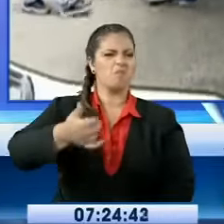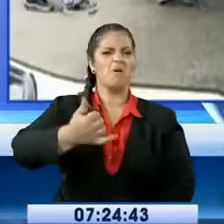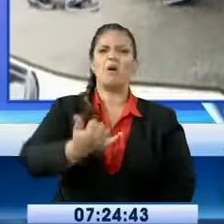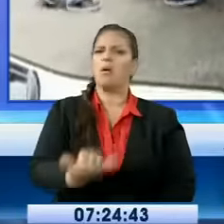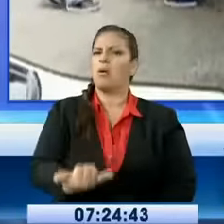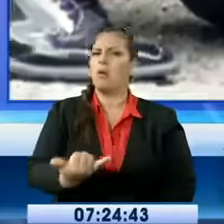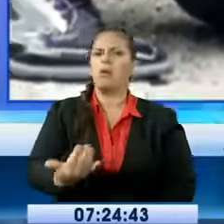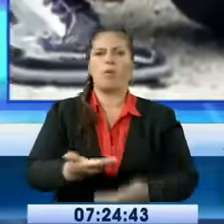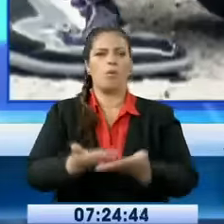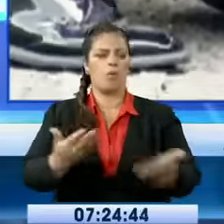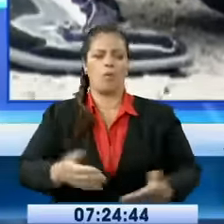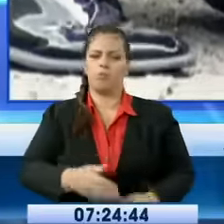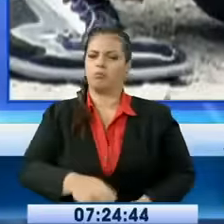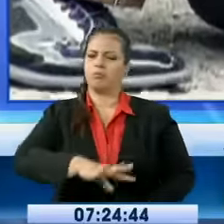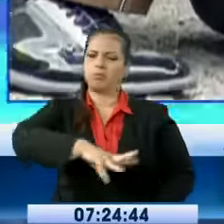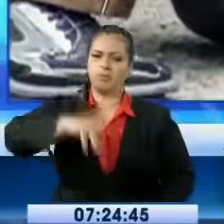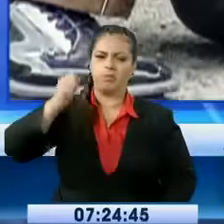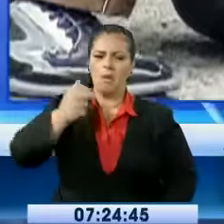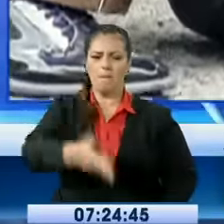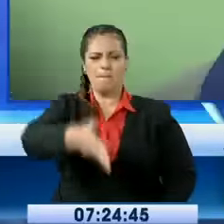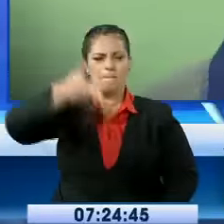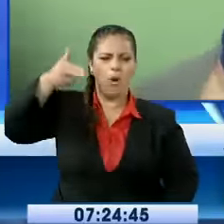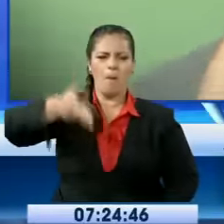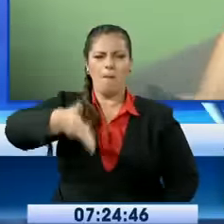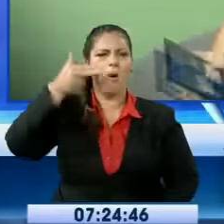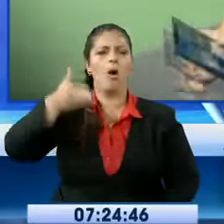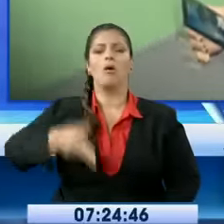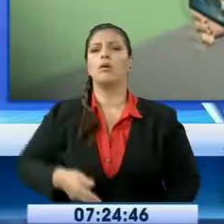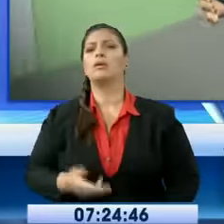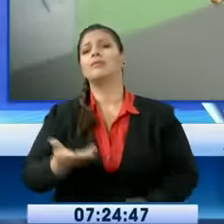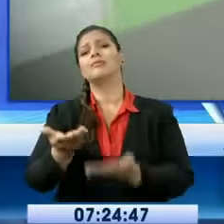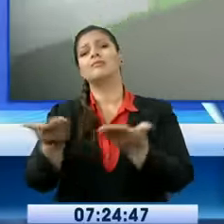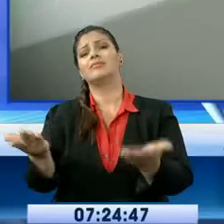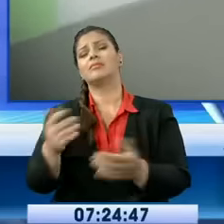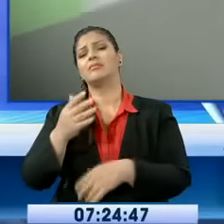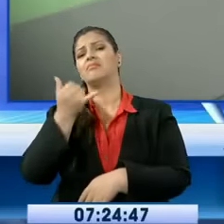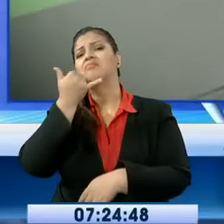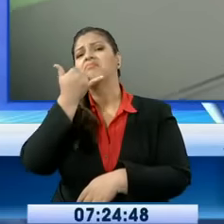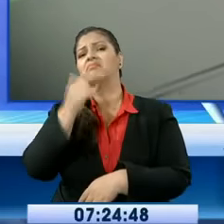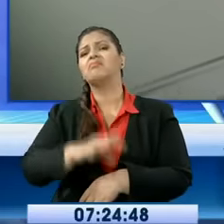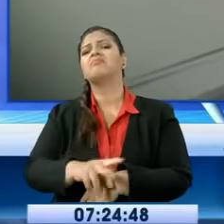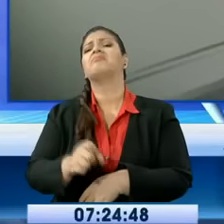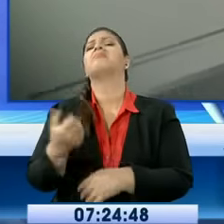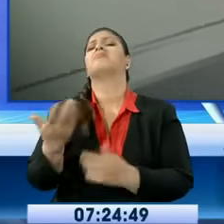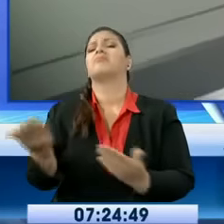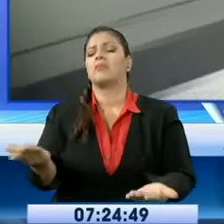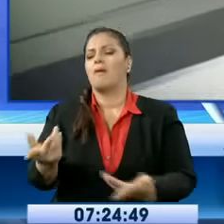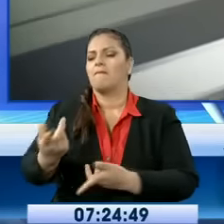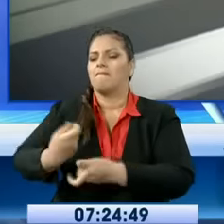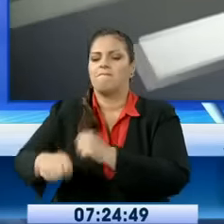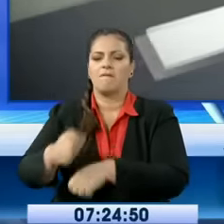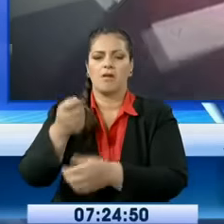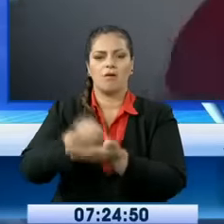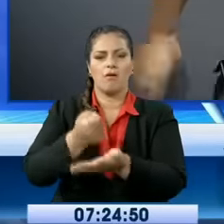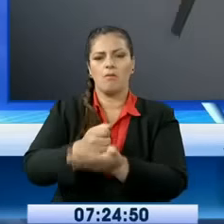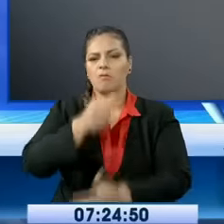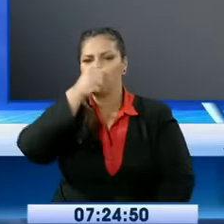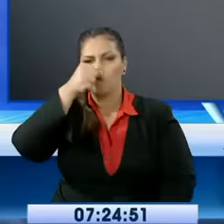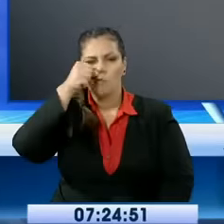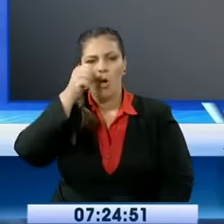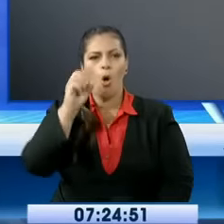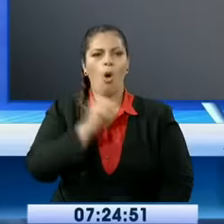droga, para prostitución, para alcohol, para todo menos para algo que sirva para vivir, que ni así se justifica, ni